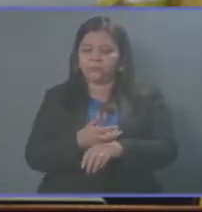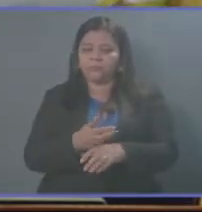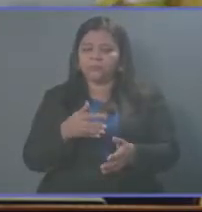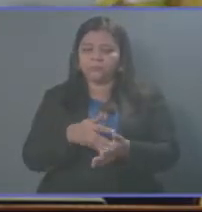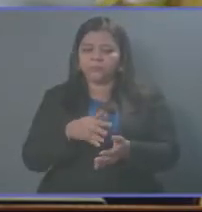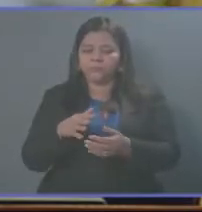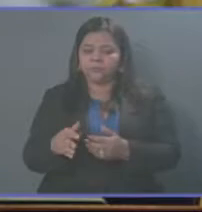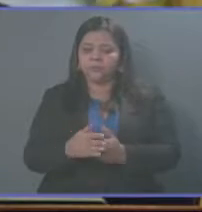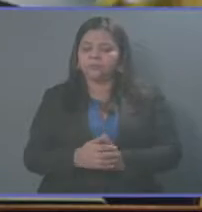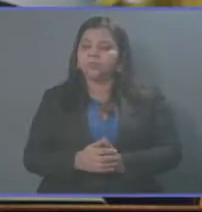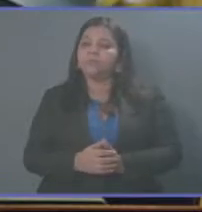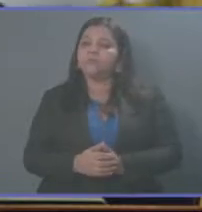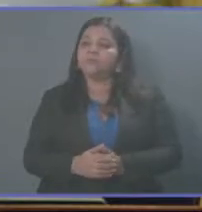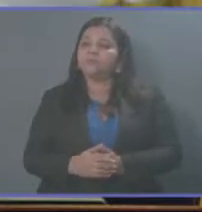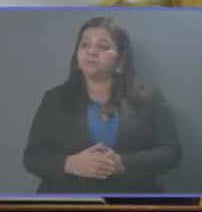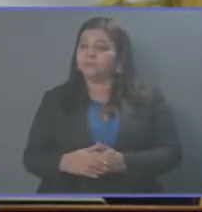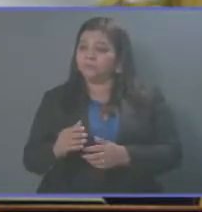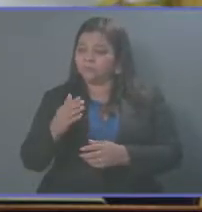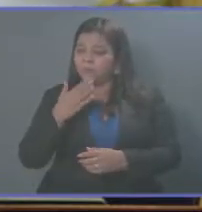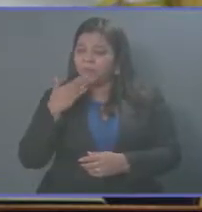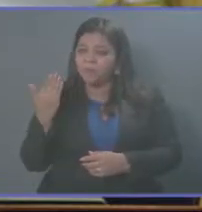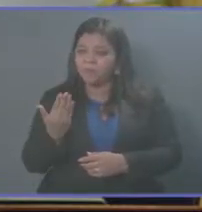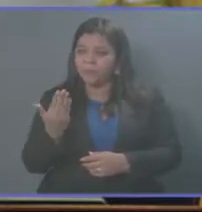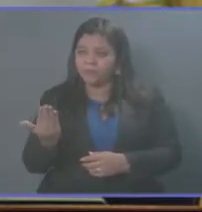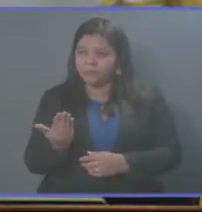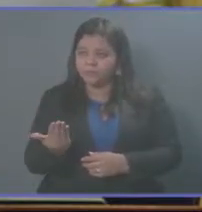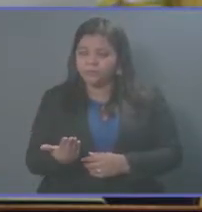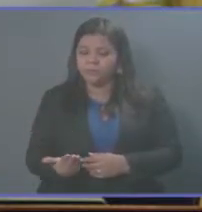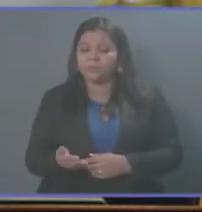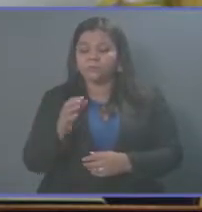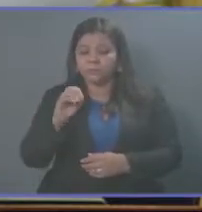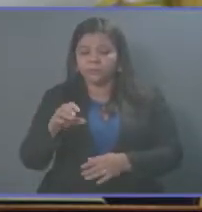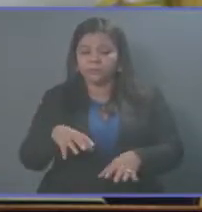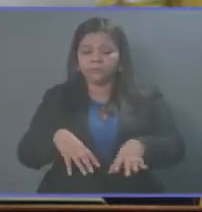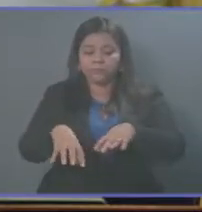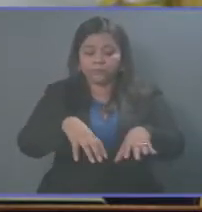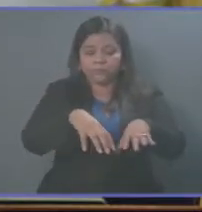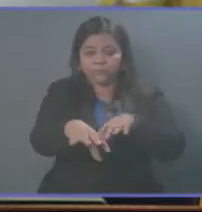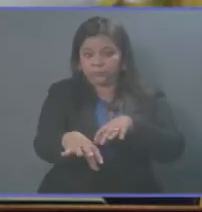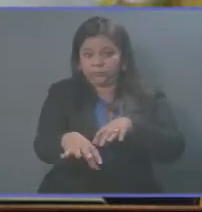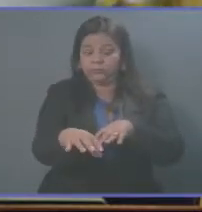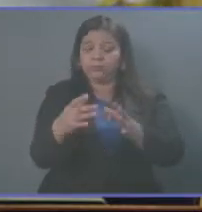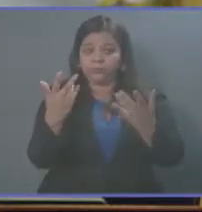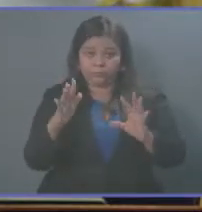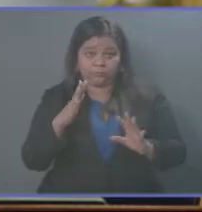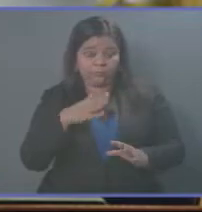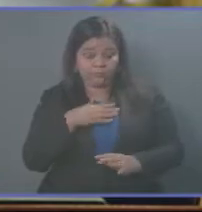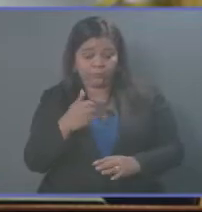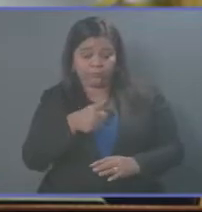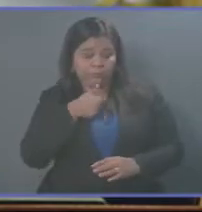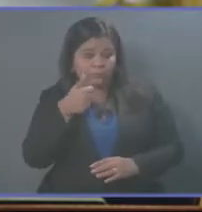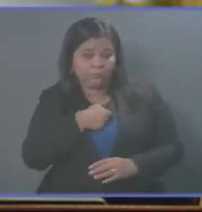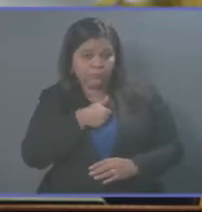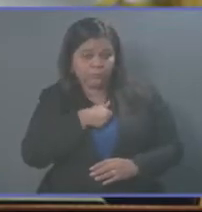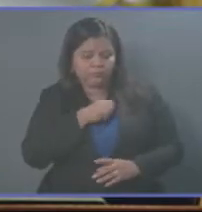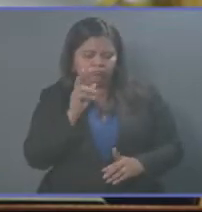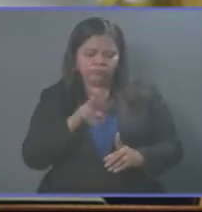el transporte público rural o entre los departamentos tiene sus propias